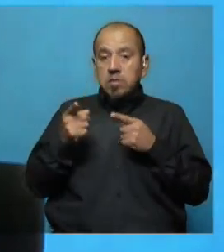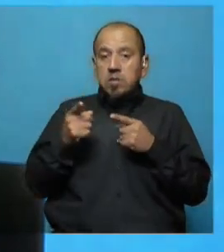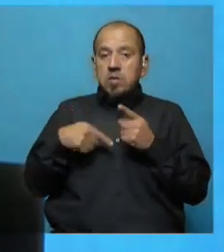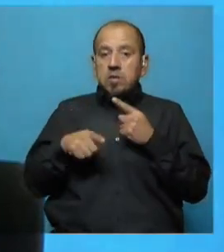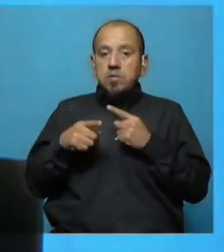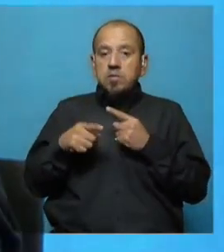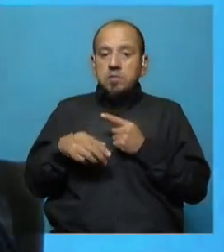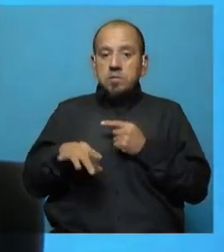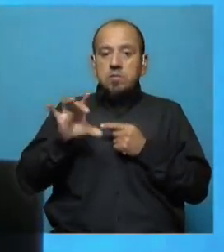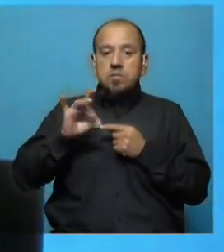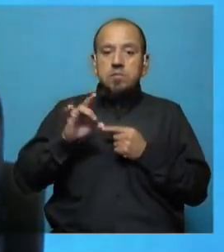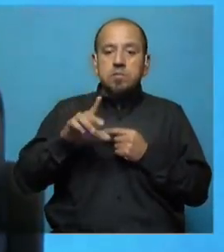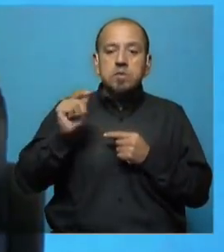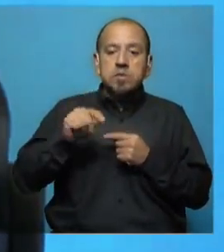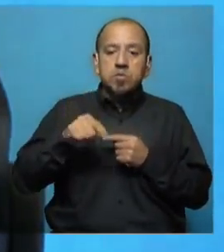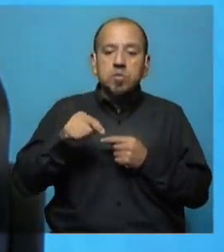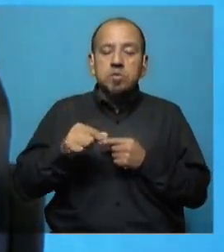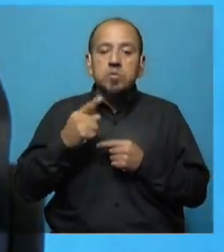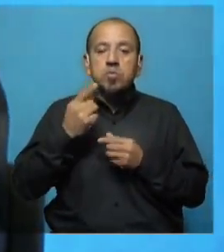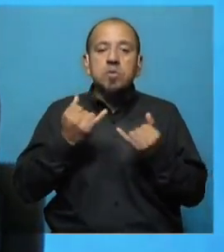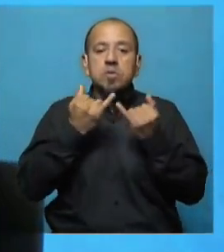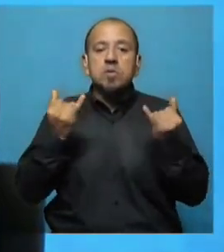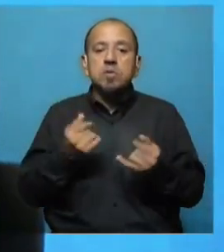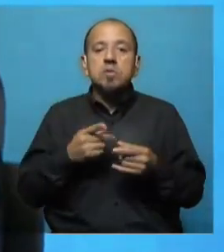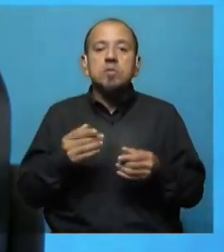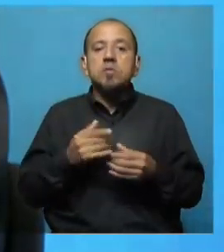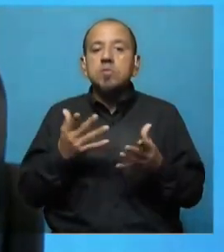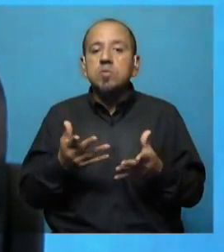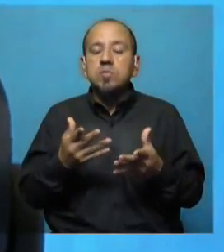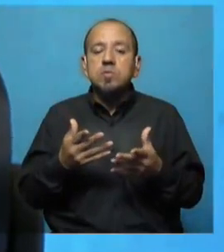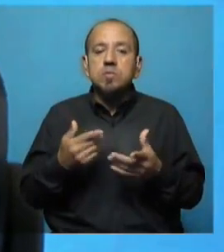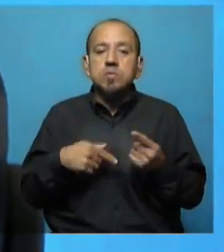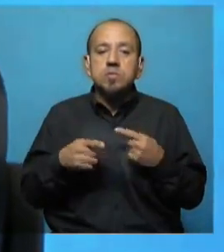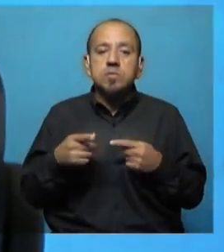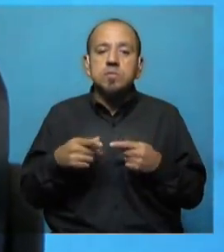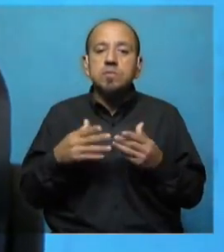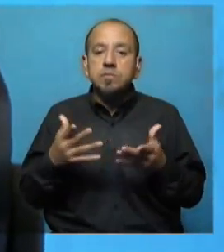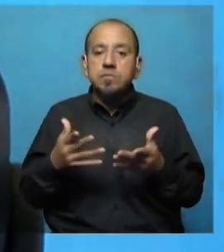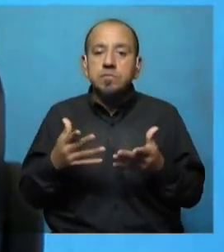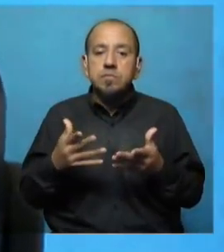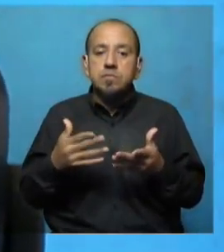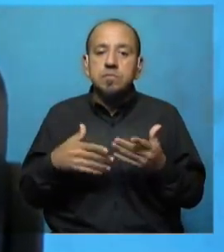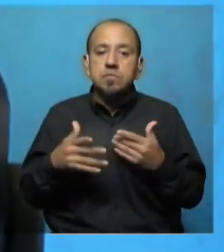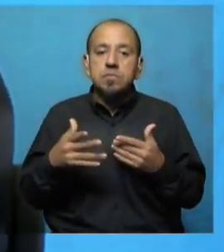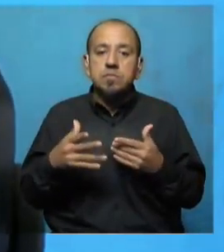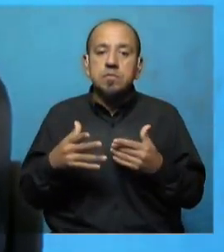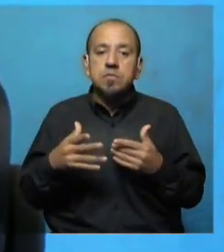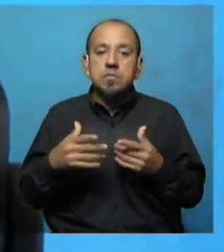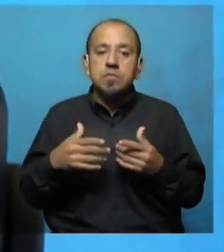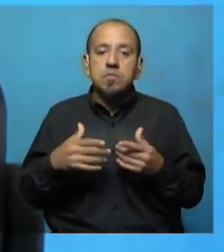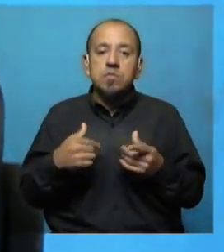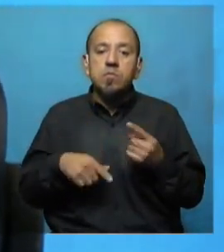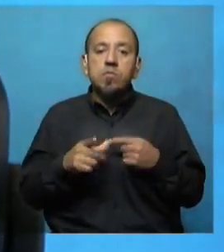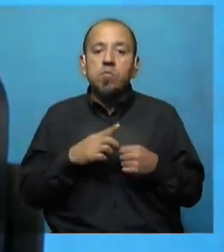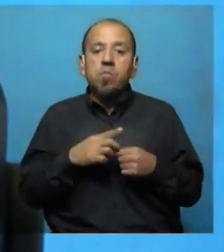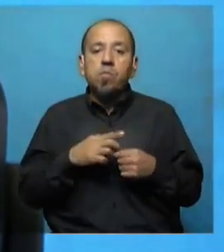colocar 15 tweet en un día por ejemplo no Cuántos cuando sentiste de que que es un medio del que tenés que gotear